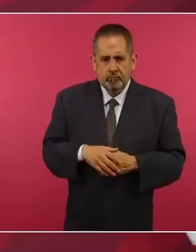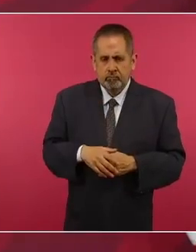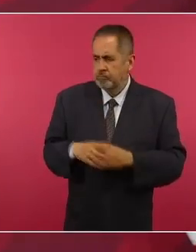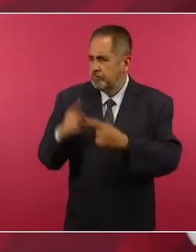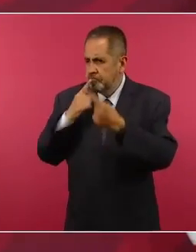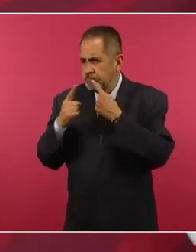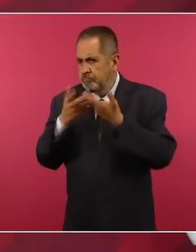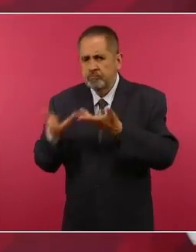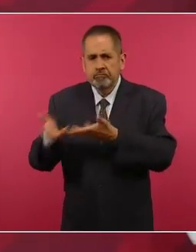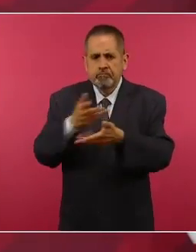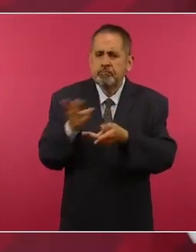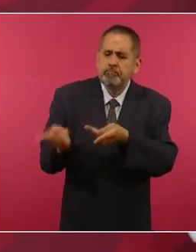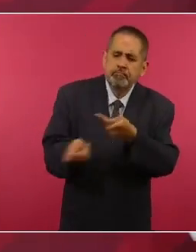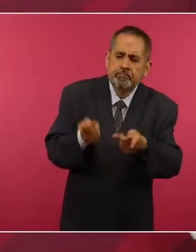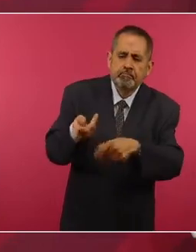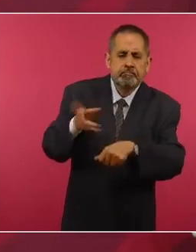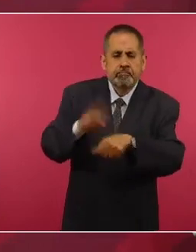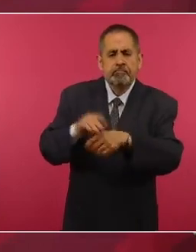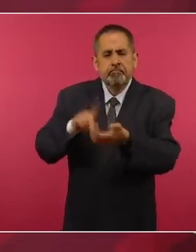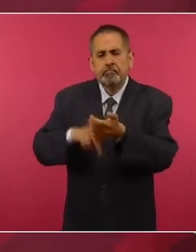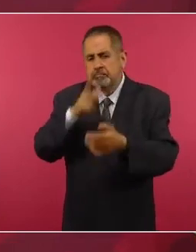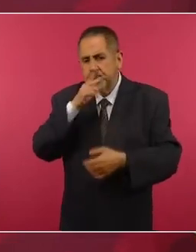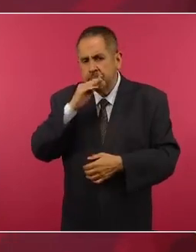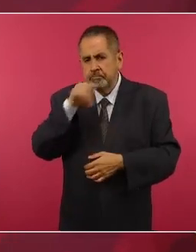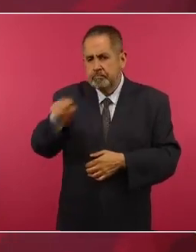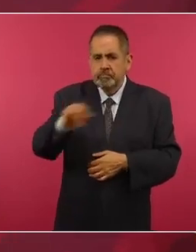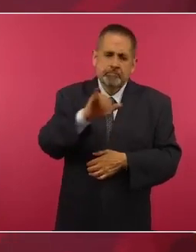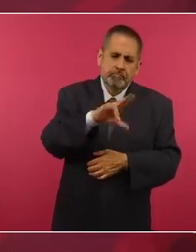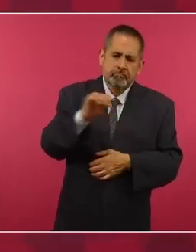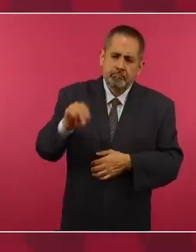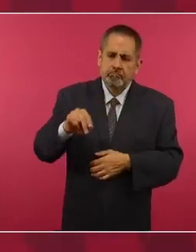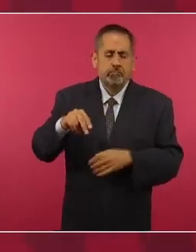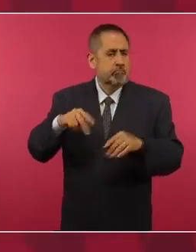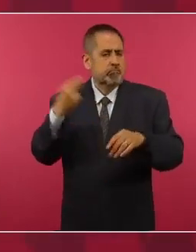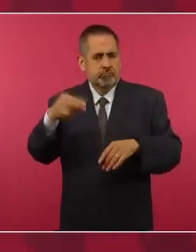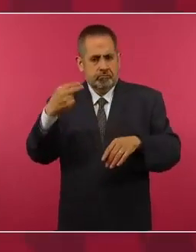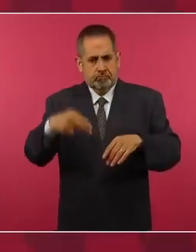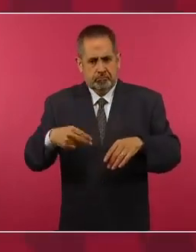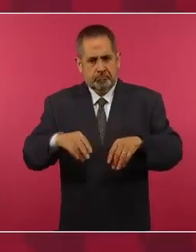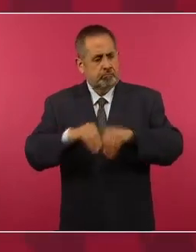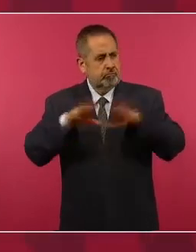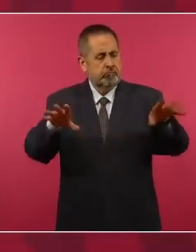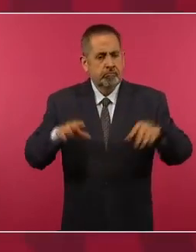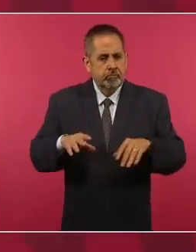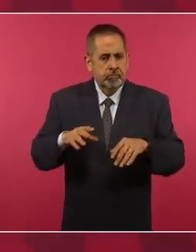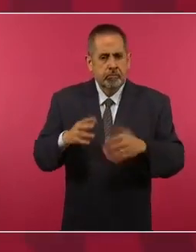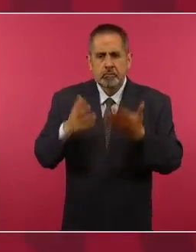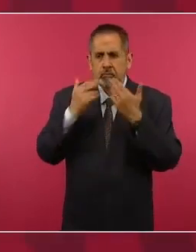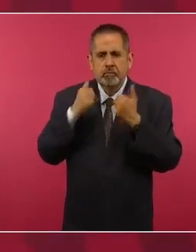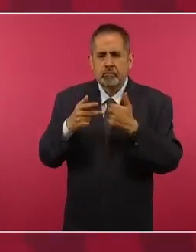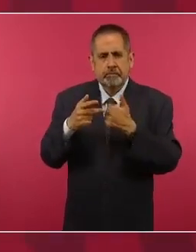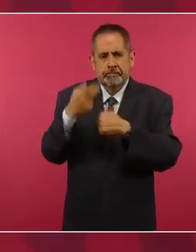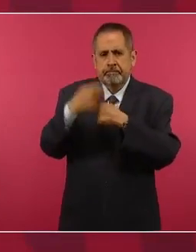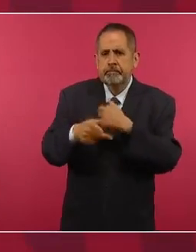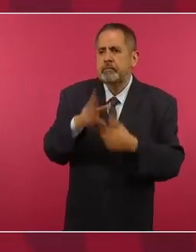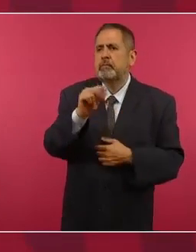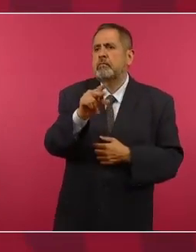gestión para que se den a conocer los nombres y que no se ponga por delante,